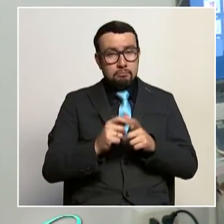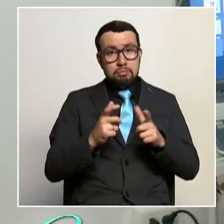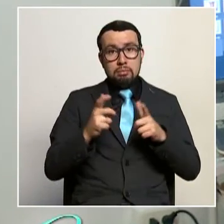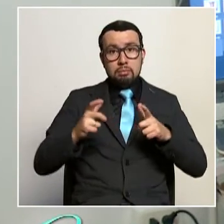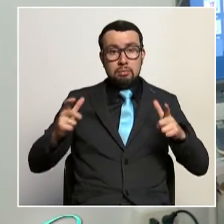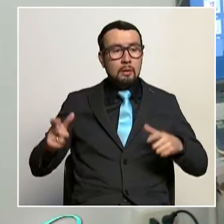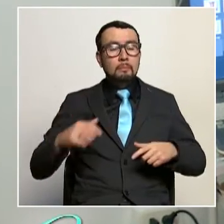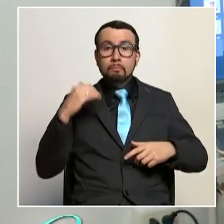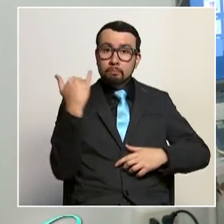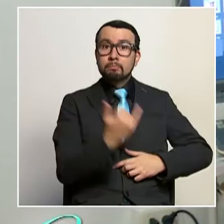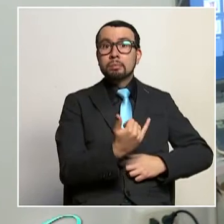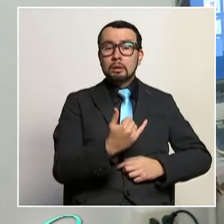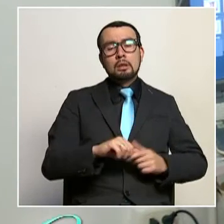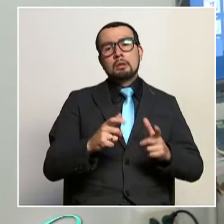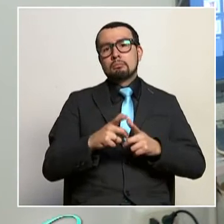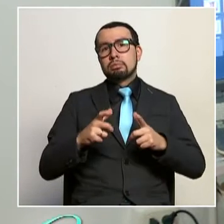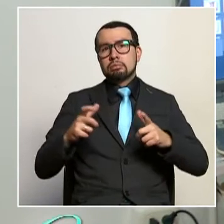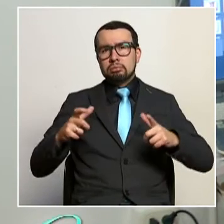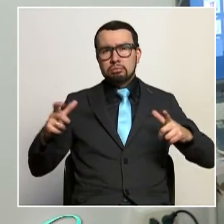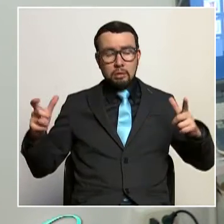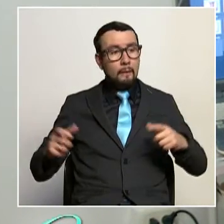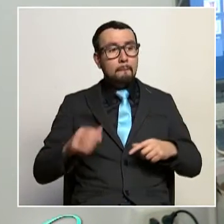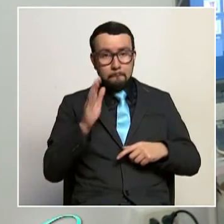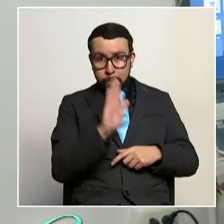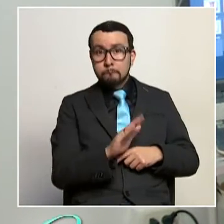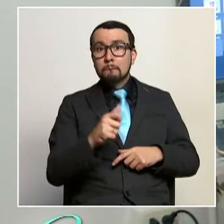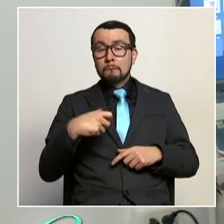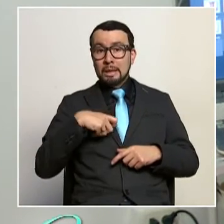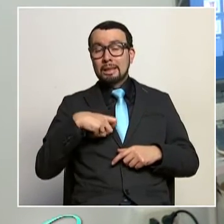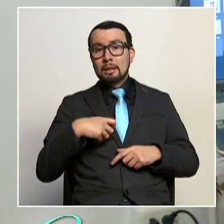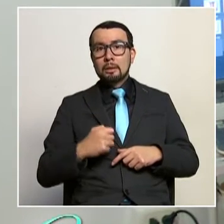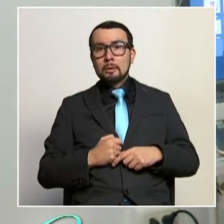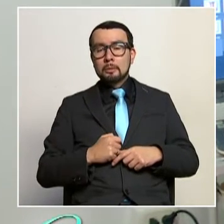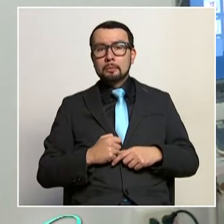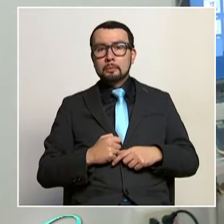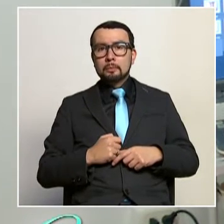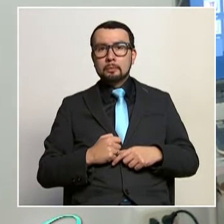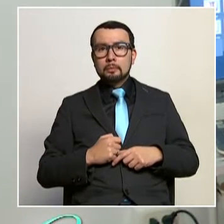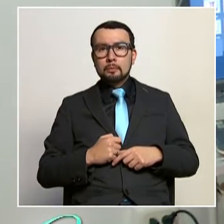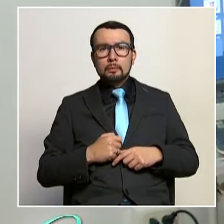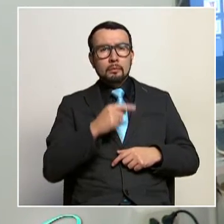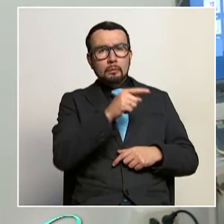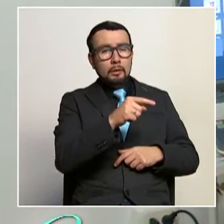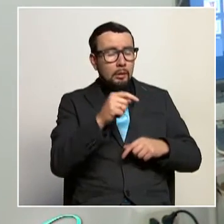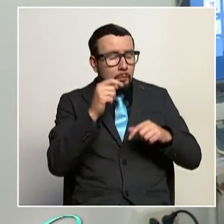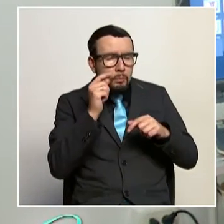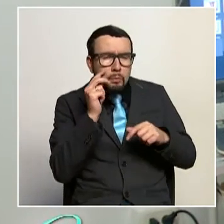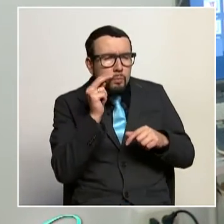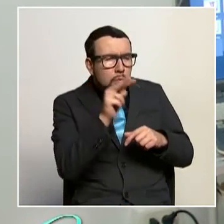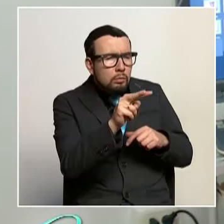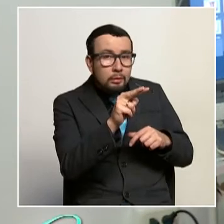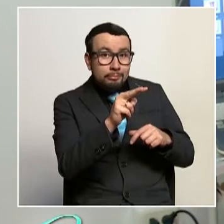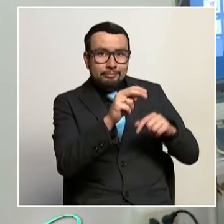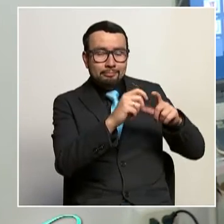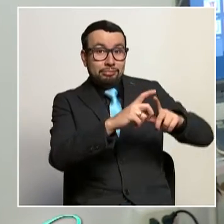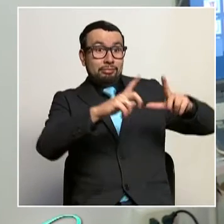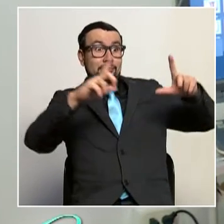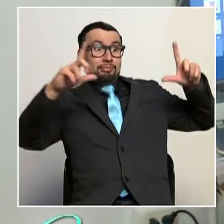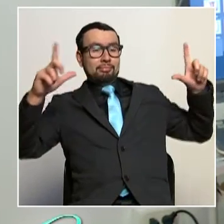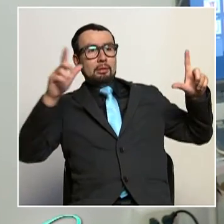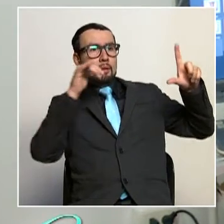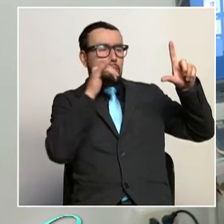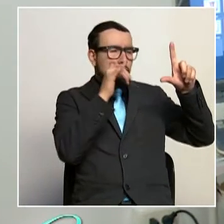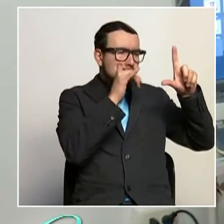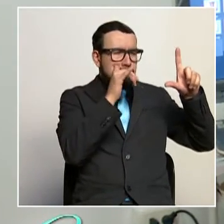la cámara, estamos aumentando la imagen que pasa de la vista normal a una magnificación y a una nitidez y a